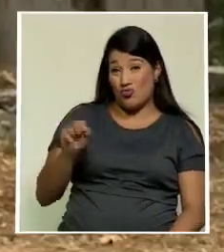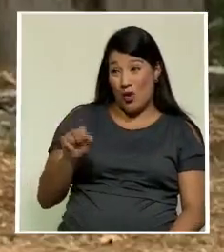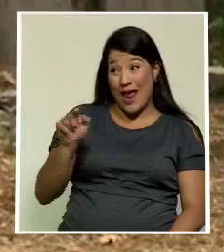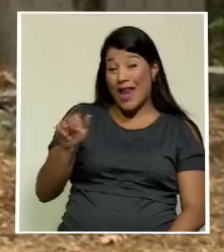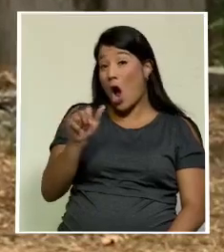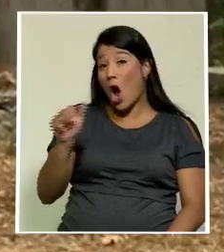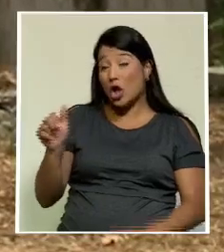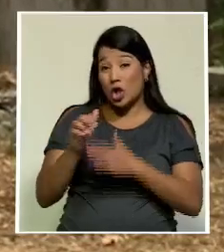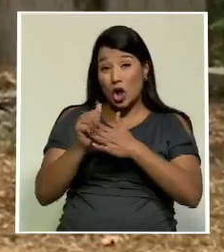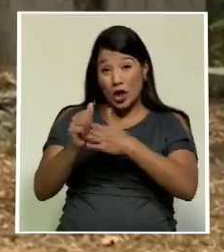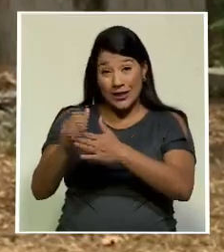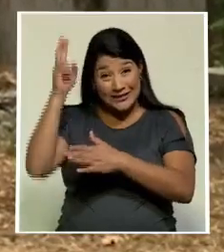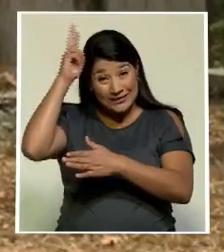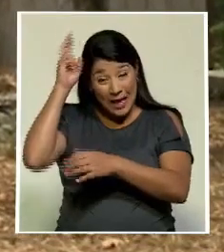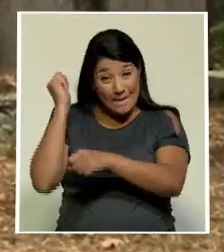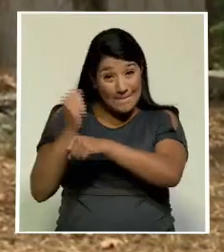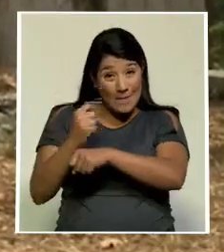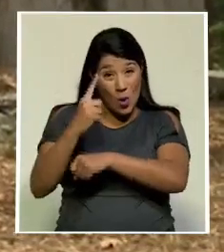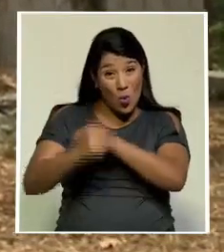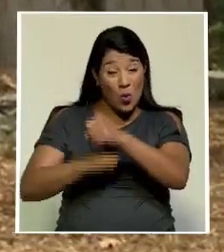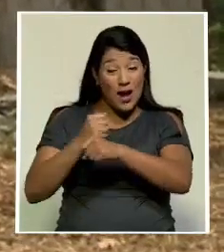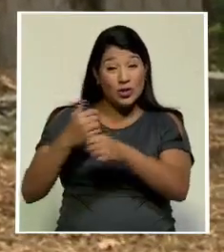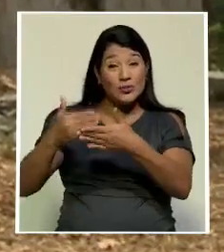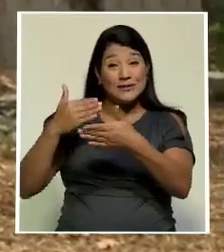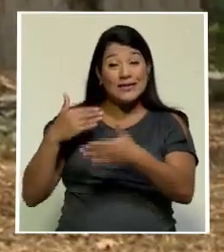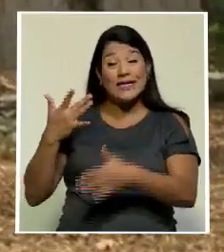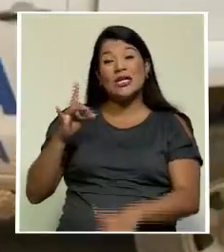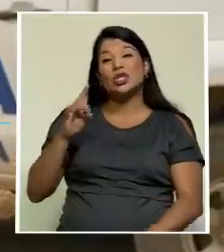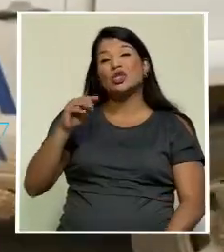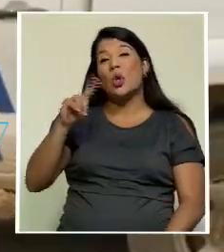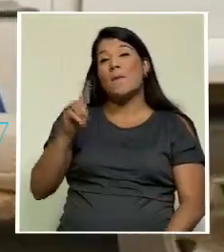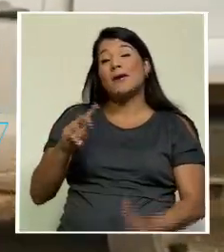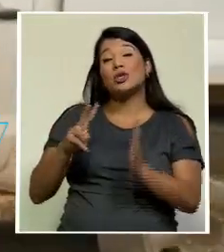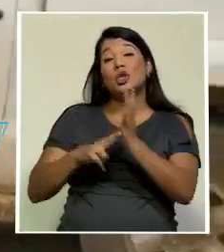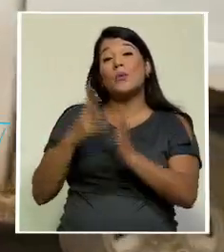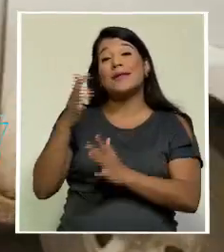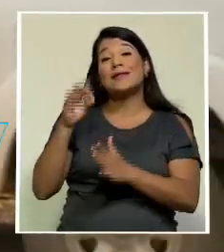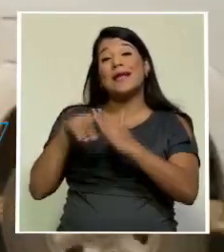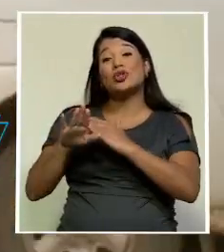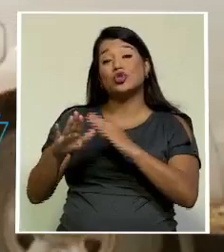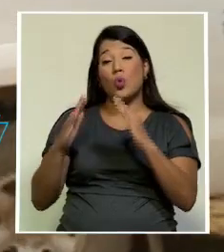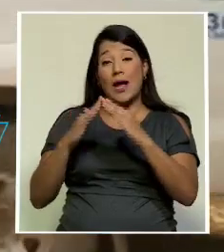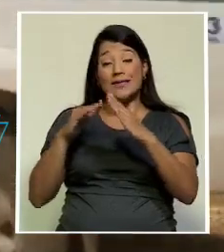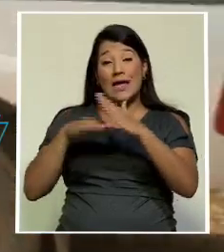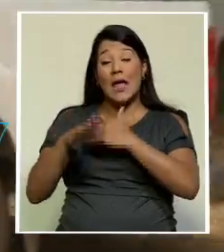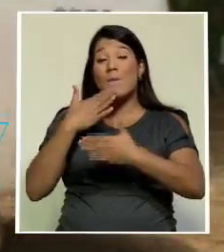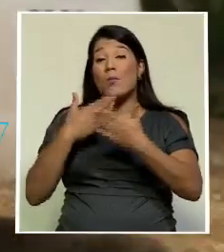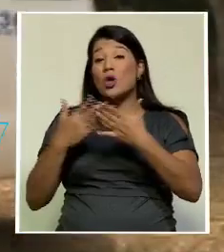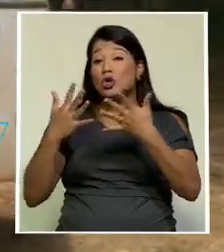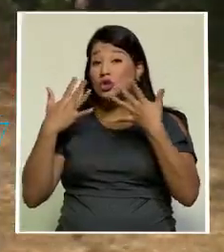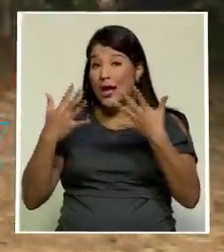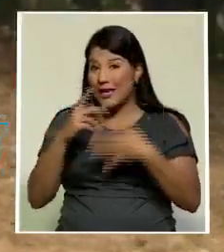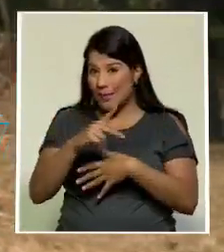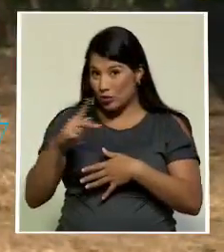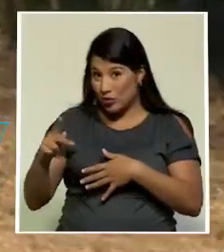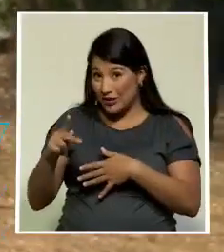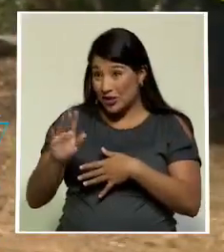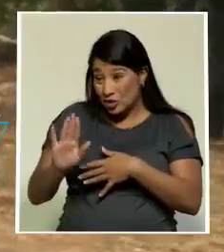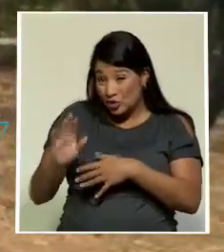el 18 de marzo del año 2019, en su casa de habitación en el territorio indígena de Salitre, en Buenos Aires de Punta Arenas, todavía se